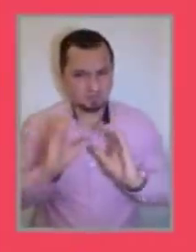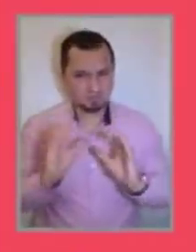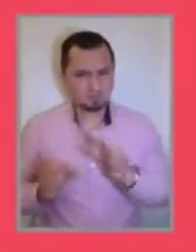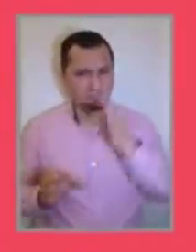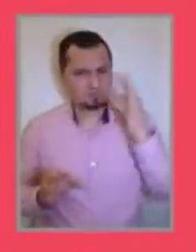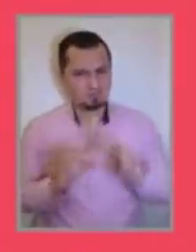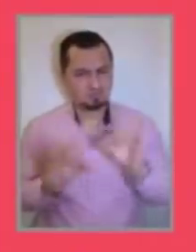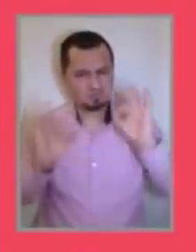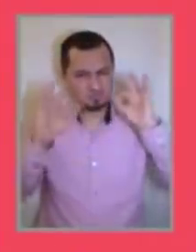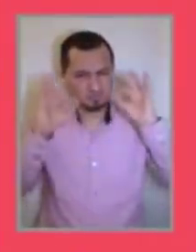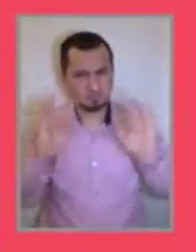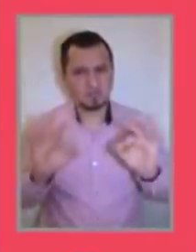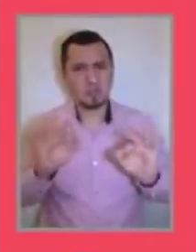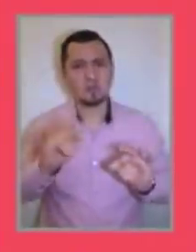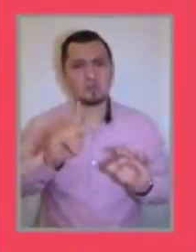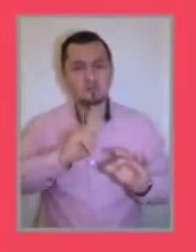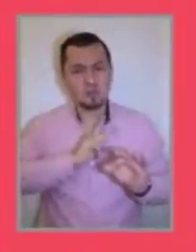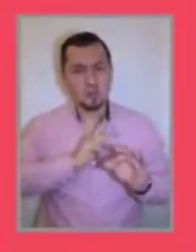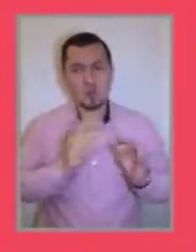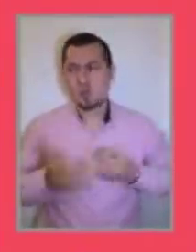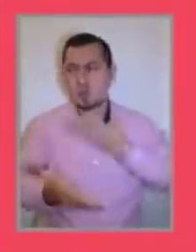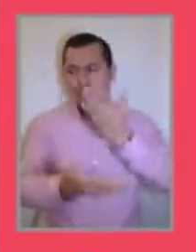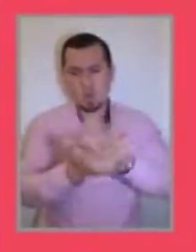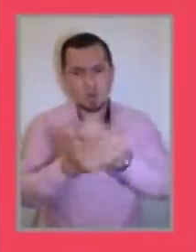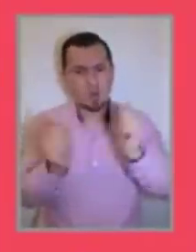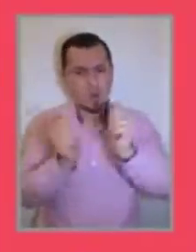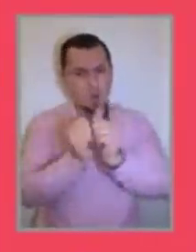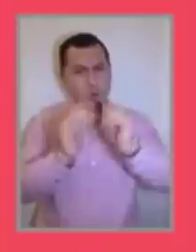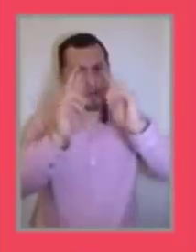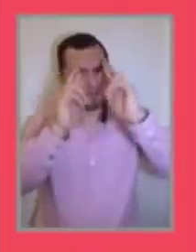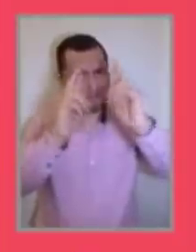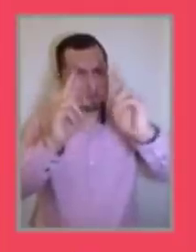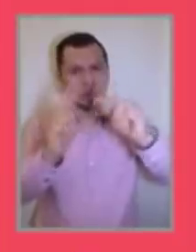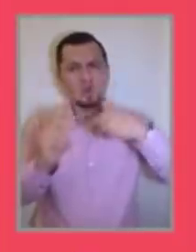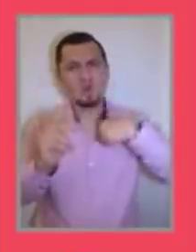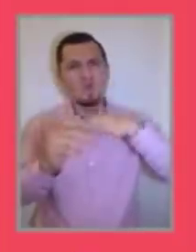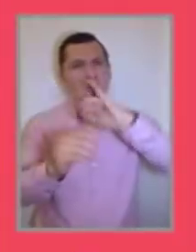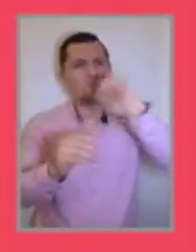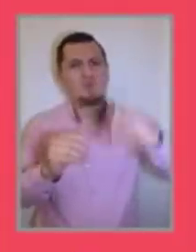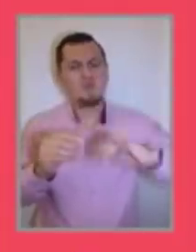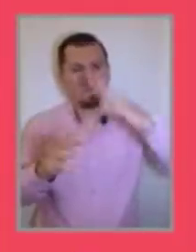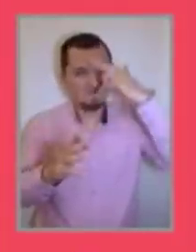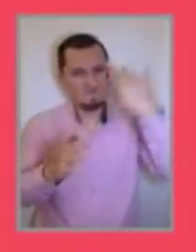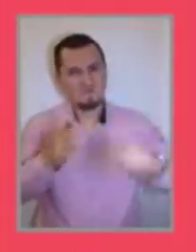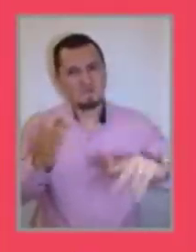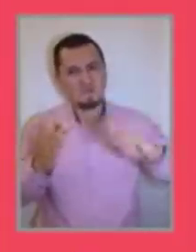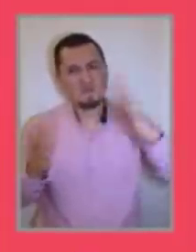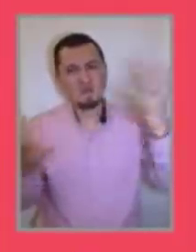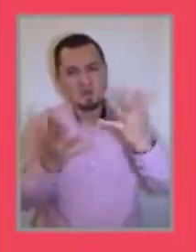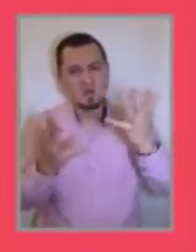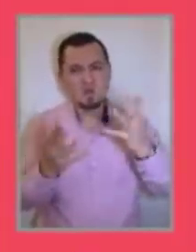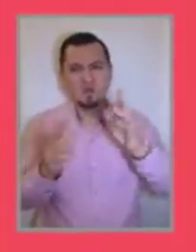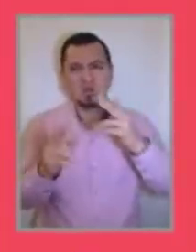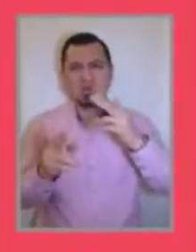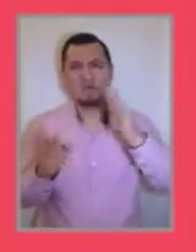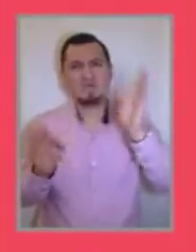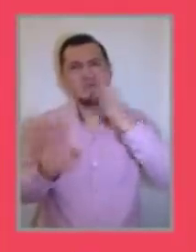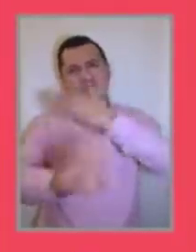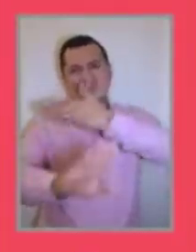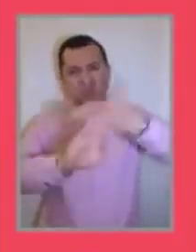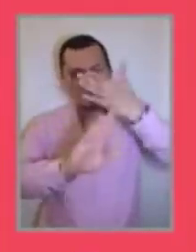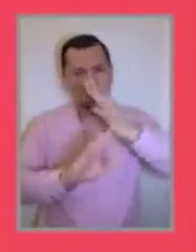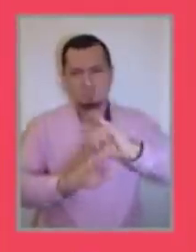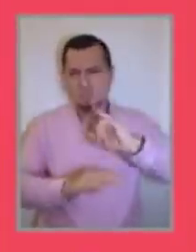correcta. Yo le planteé el tema al presidente con respeto, sin aspavientos, sin ánimo de